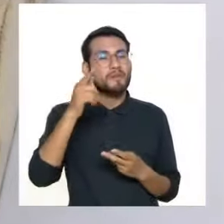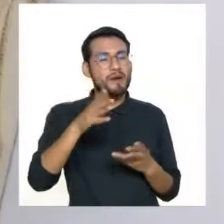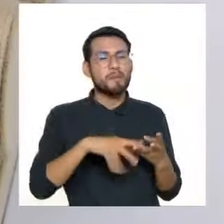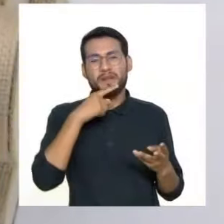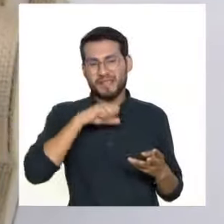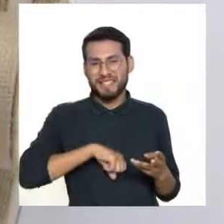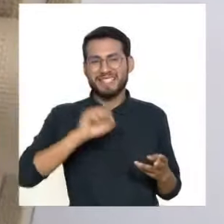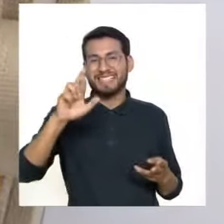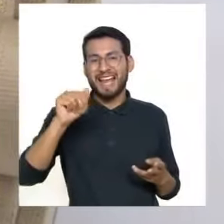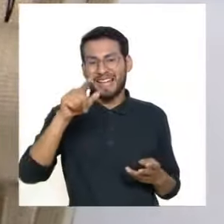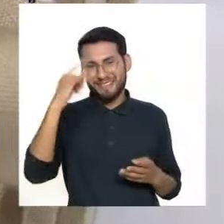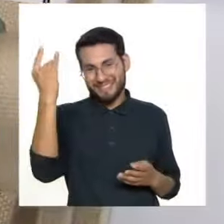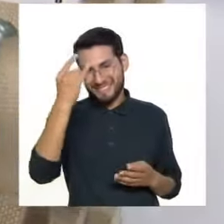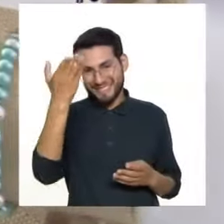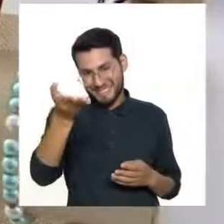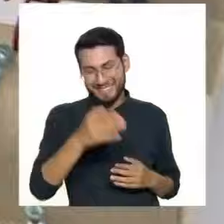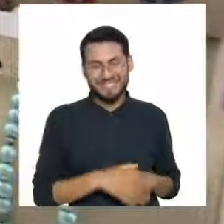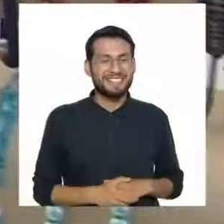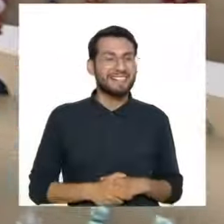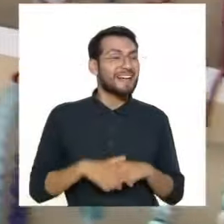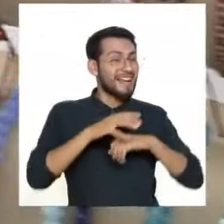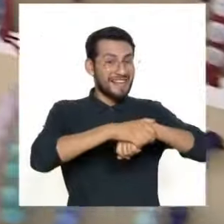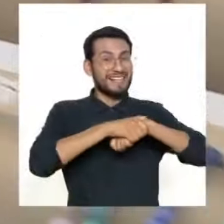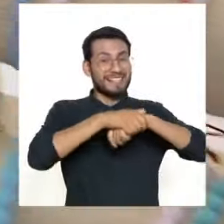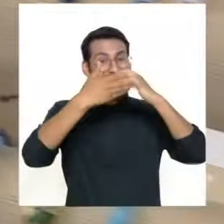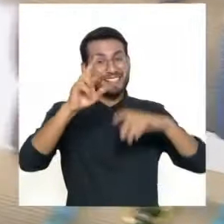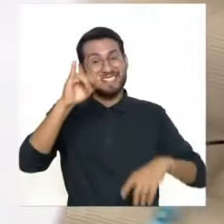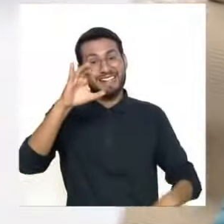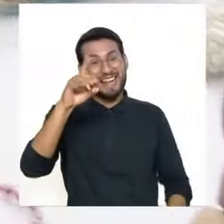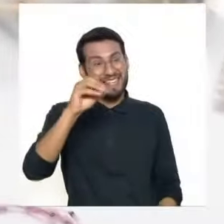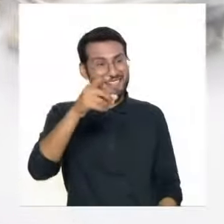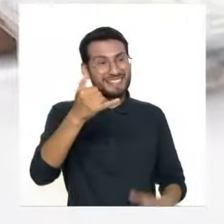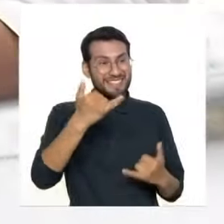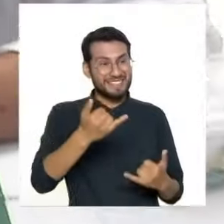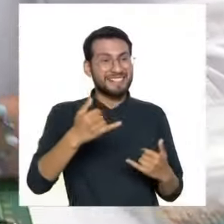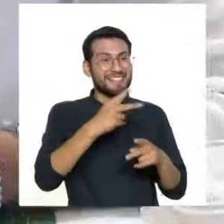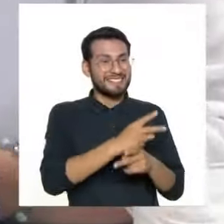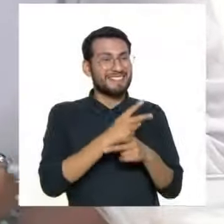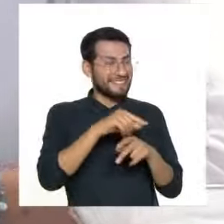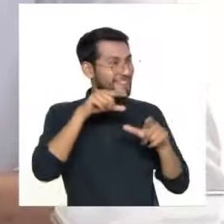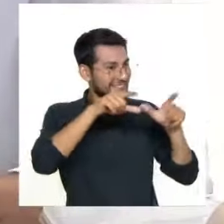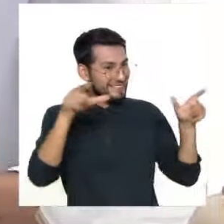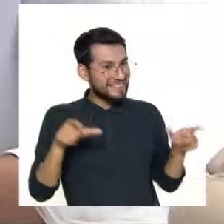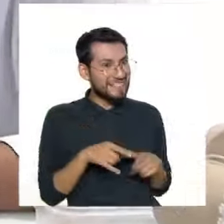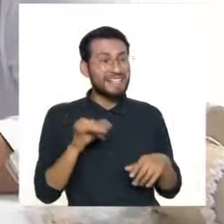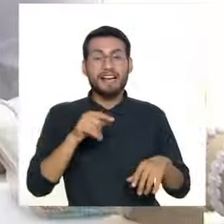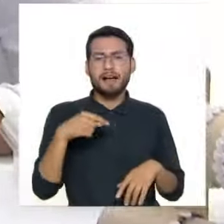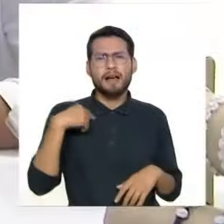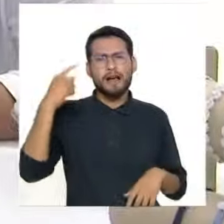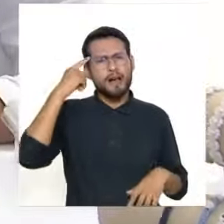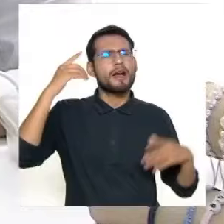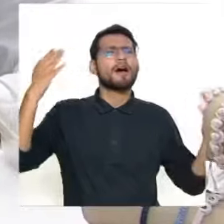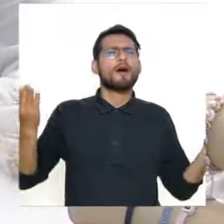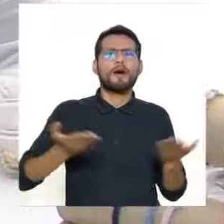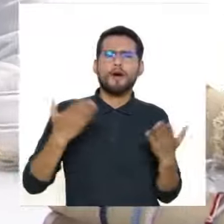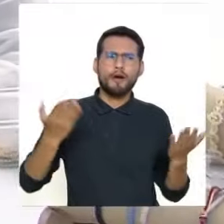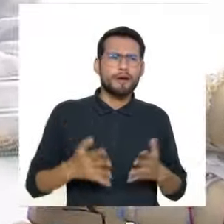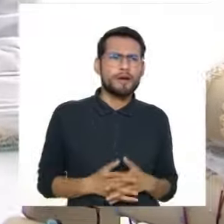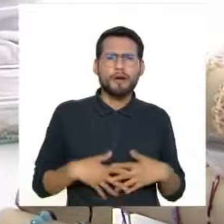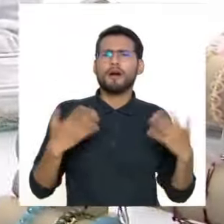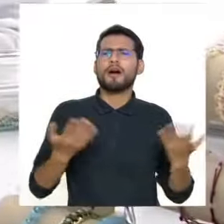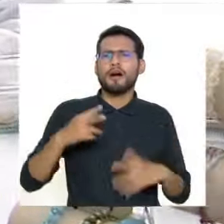hijita Sara que está en Estados Unidos Saludos a Ricardo Entonces estamos acá cuidando el negocio Pero además nos preguntamos Dónde